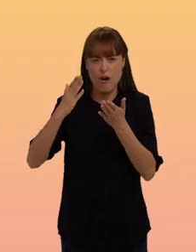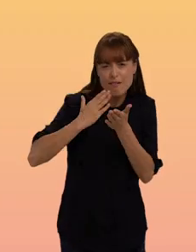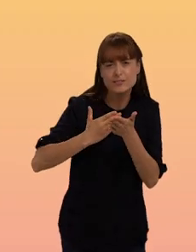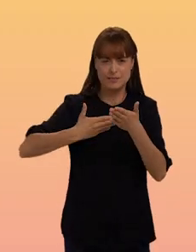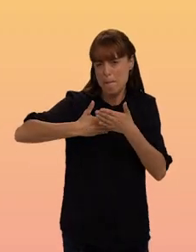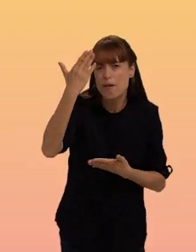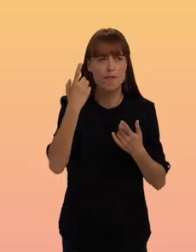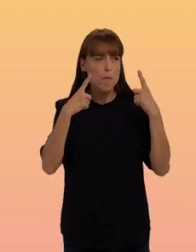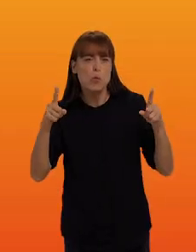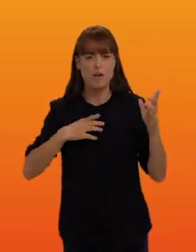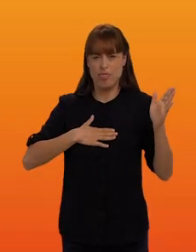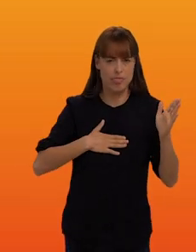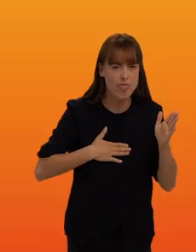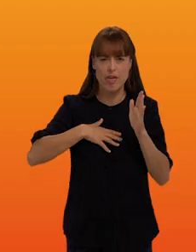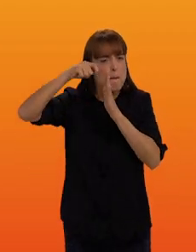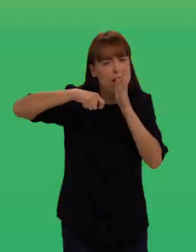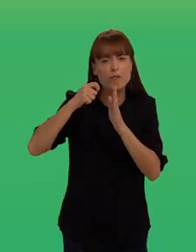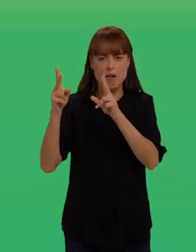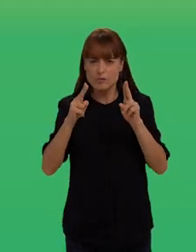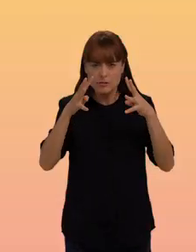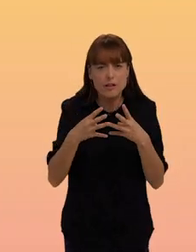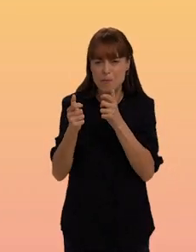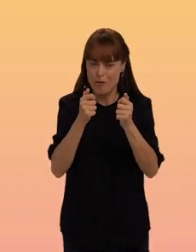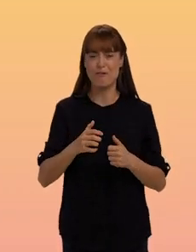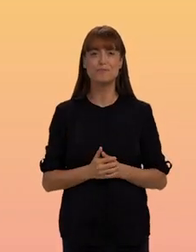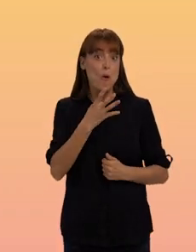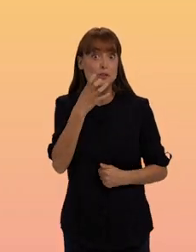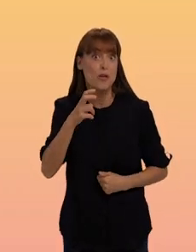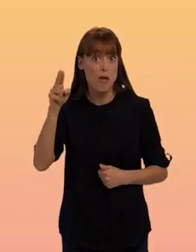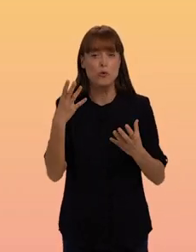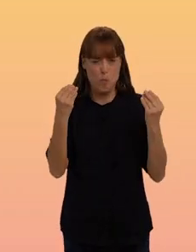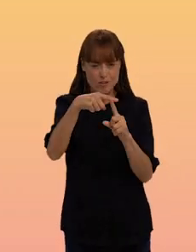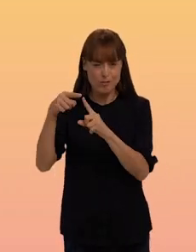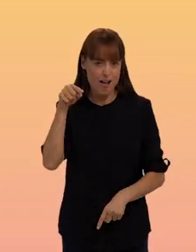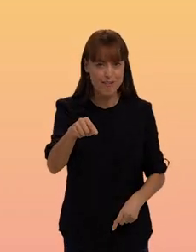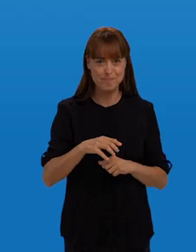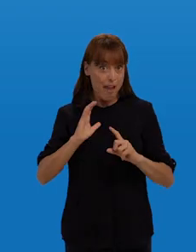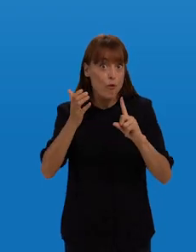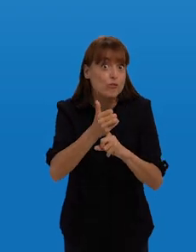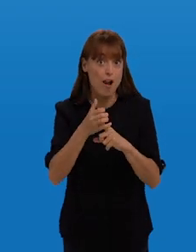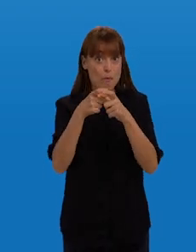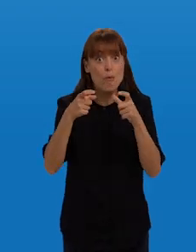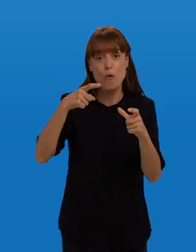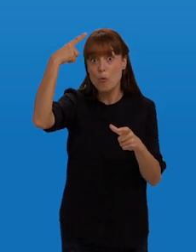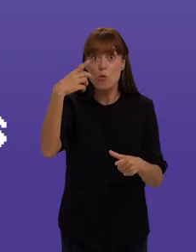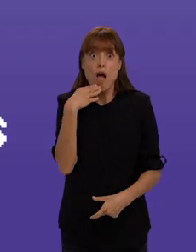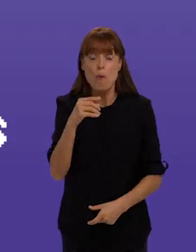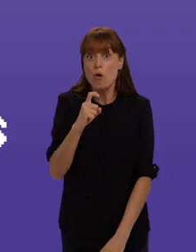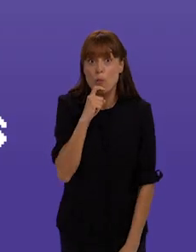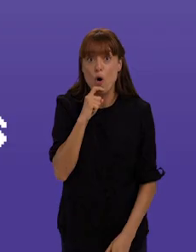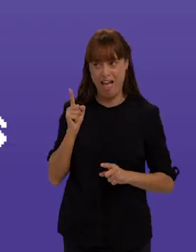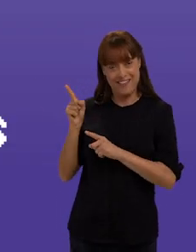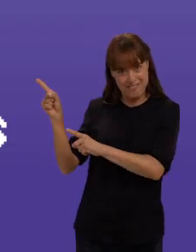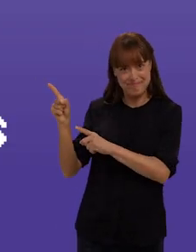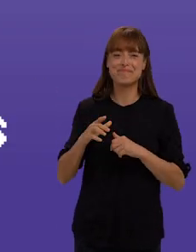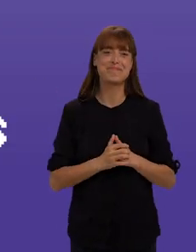concerts, danza, música, películas y series online, videojocs. Los 400 euros le puedes traer muy de su. Aconciáis el tiempo Bocultura a